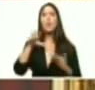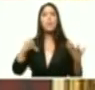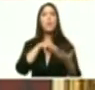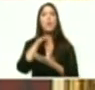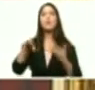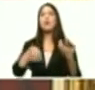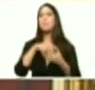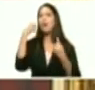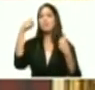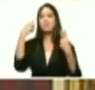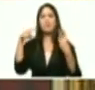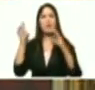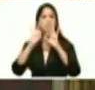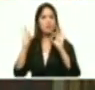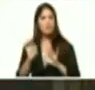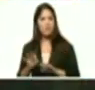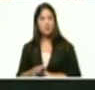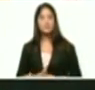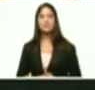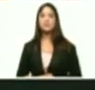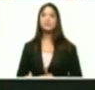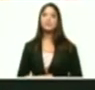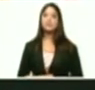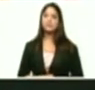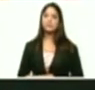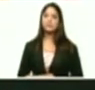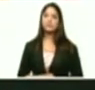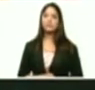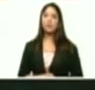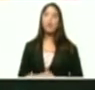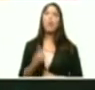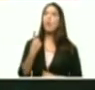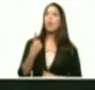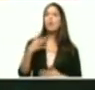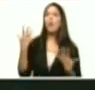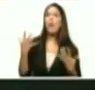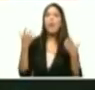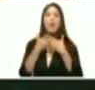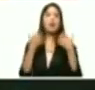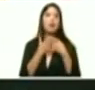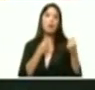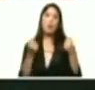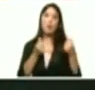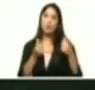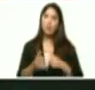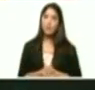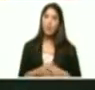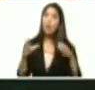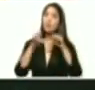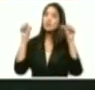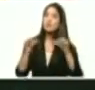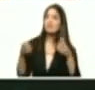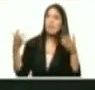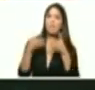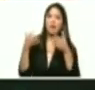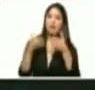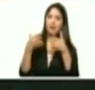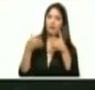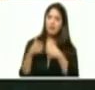tenido, diversas dimensiones, ¿verdad? Una ha sido la guerra económica, sin lugar a dudas, un sistema de guerra,